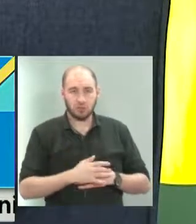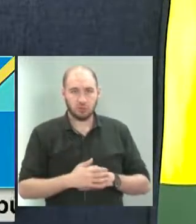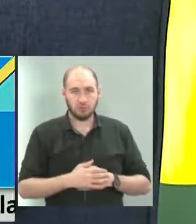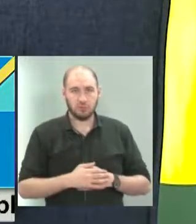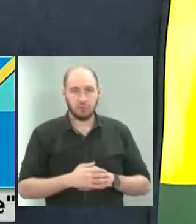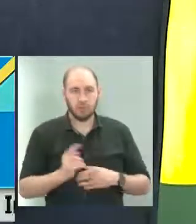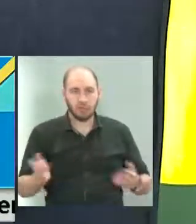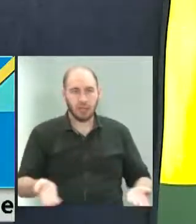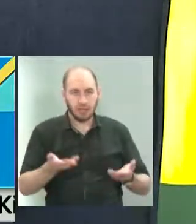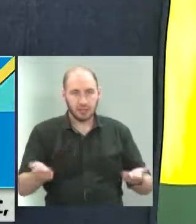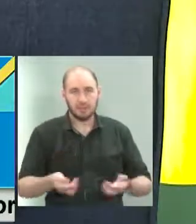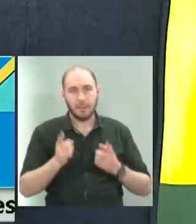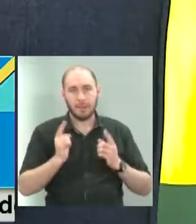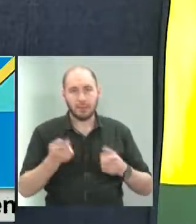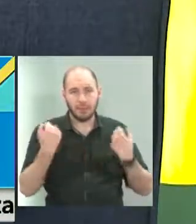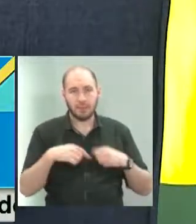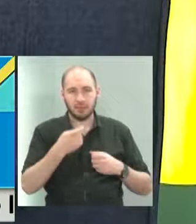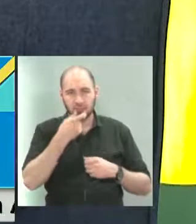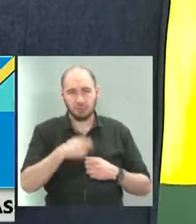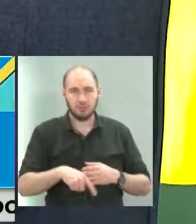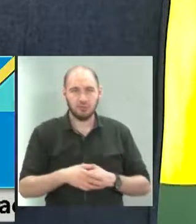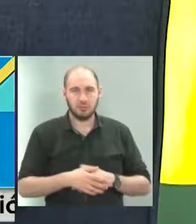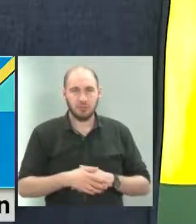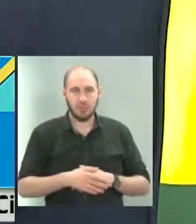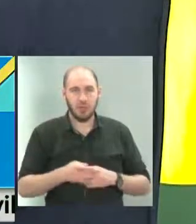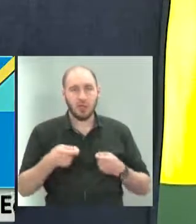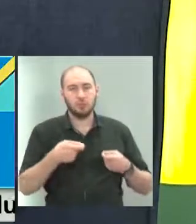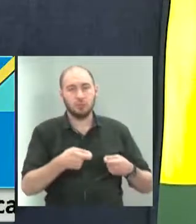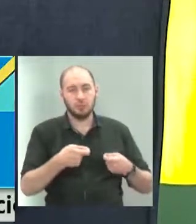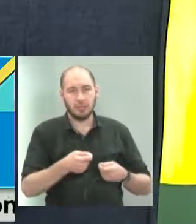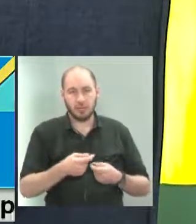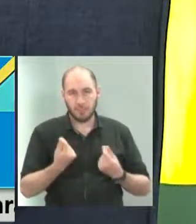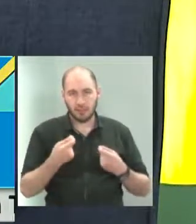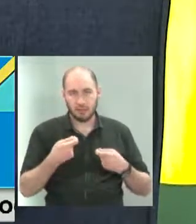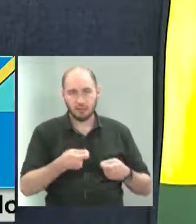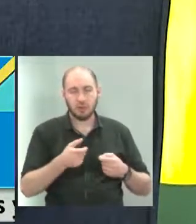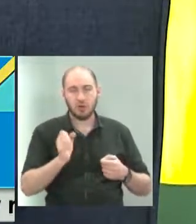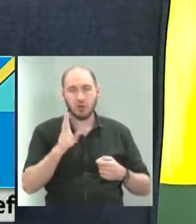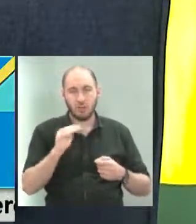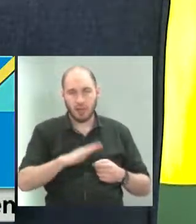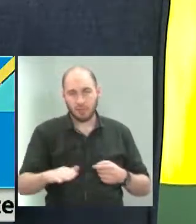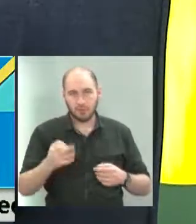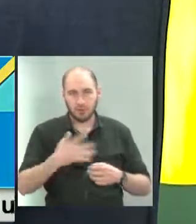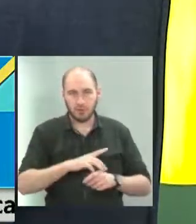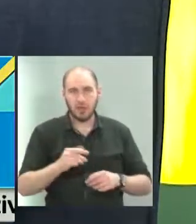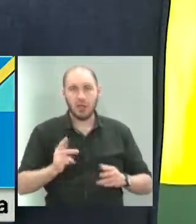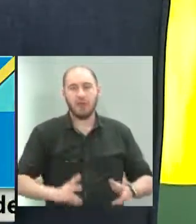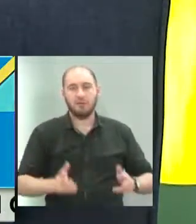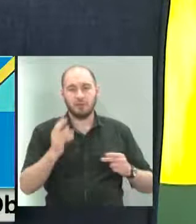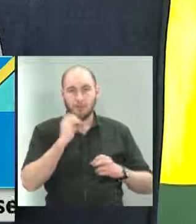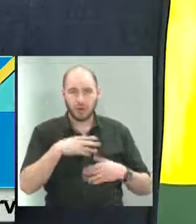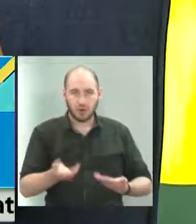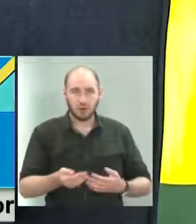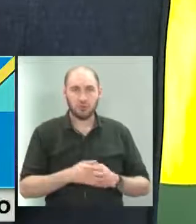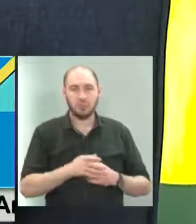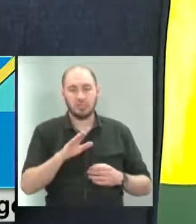supuesto, incentivando, como lo hacemos de deporte de la provincia, con subsidios para los clubes amateur, para mejorar la infraestructura, para que el chico en